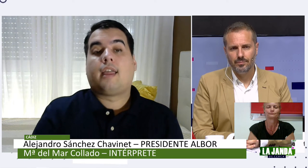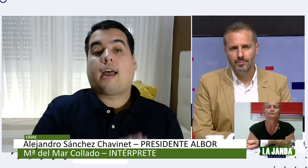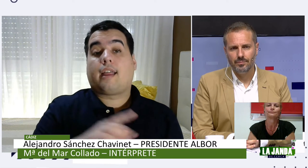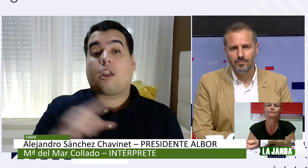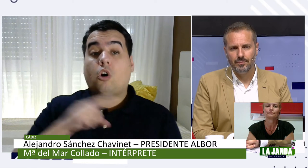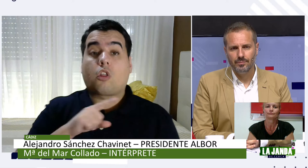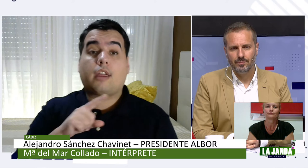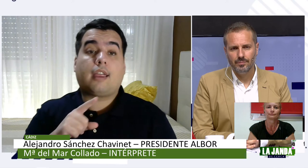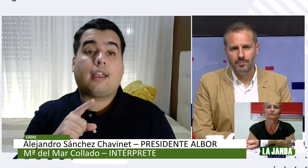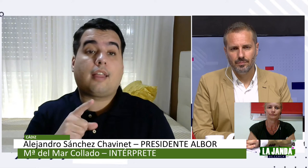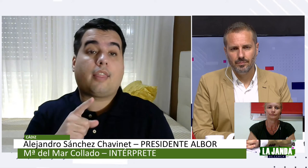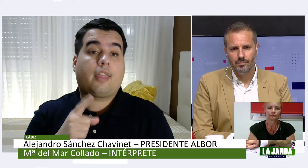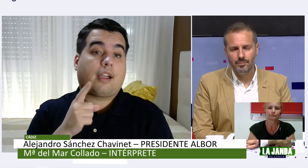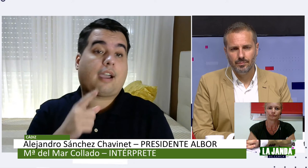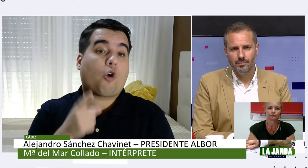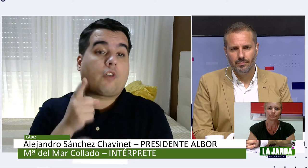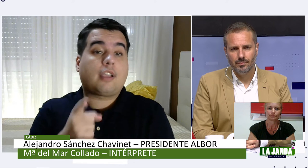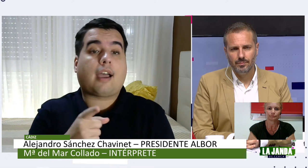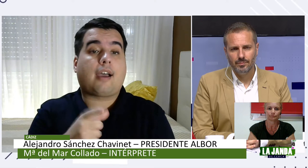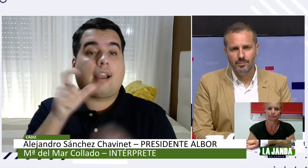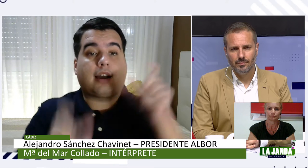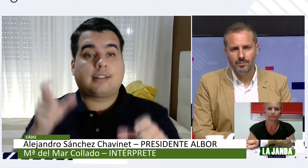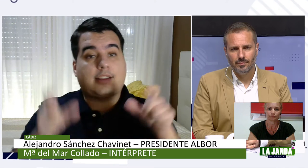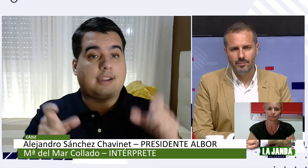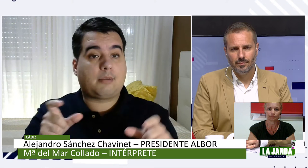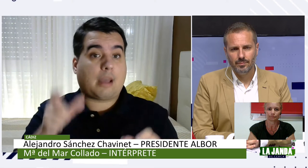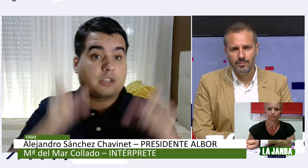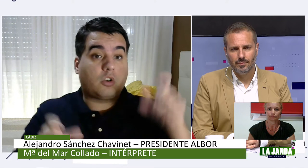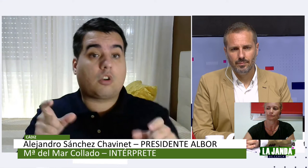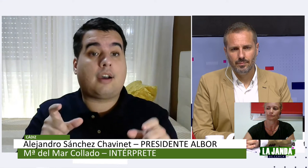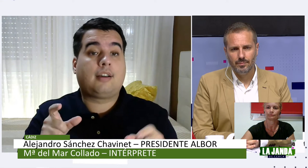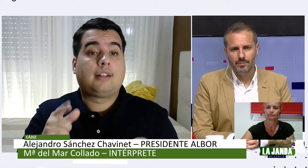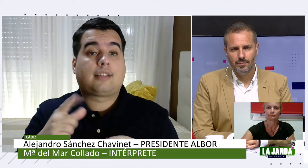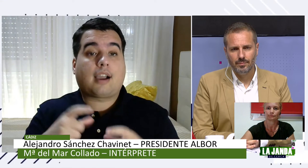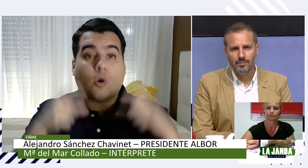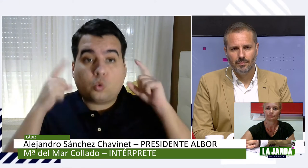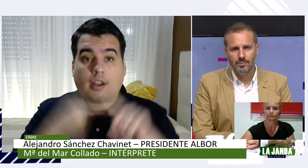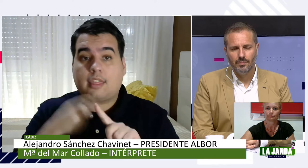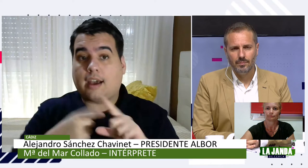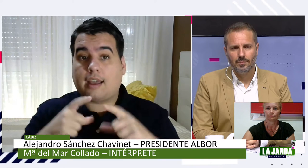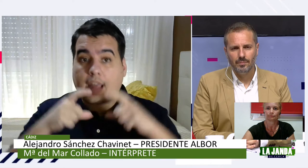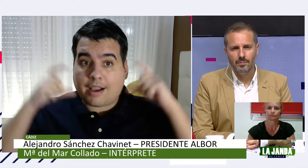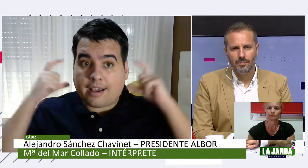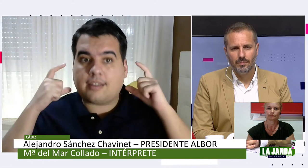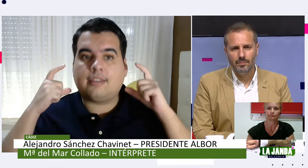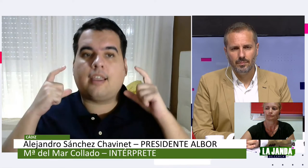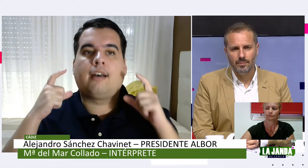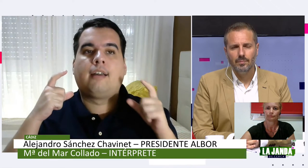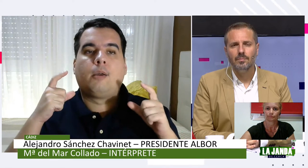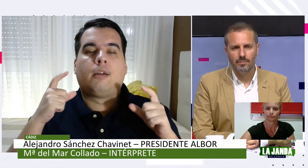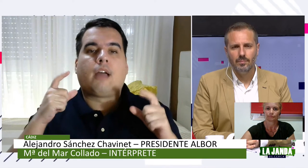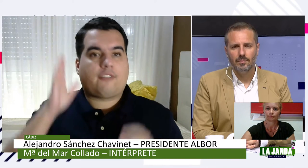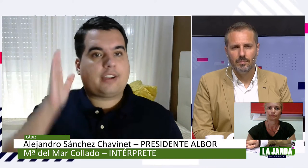Vale. No te obliga a que la gente, la persona, tenga que utilizar la